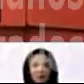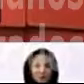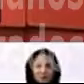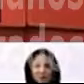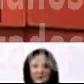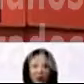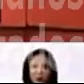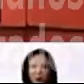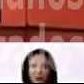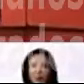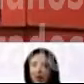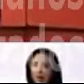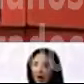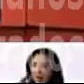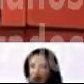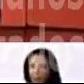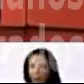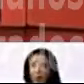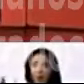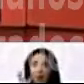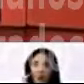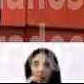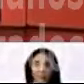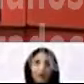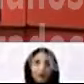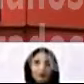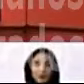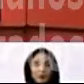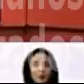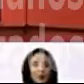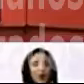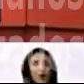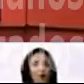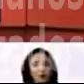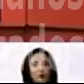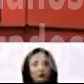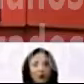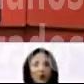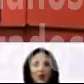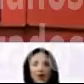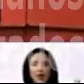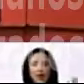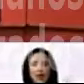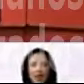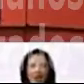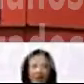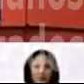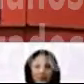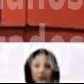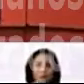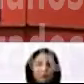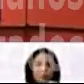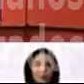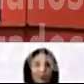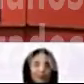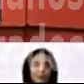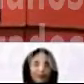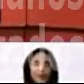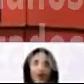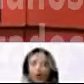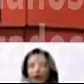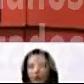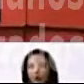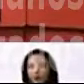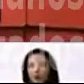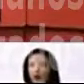algunos, en Colombia suspendieron el uso de drones durante la toma de posesión del presidente Duque. Y en Francia acaban de derribar